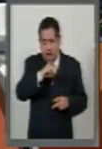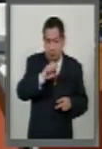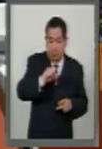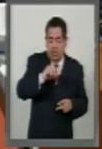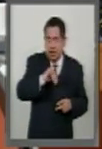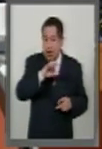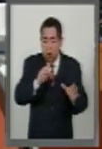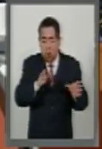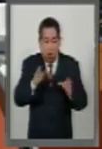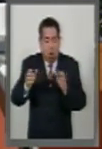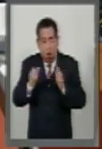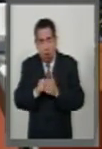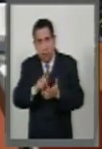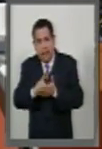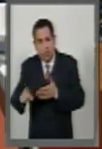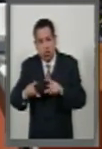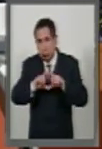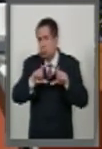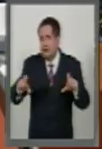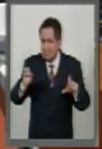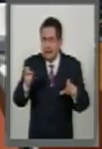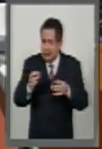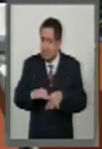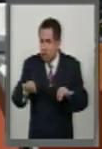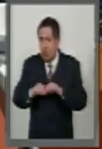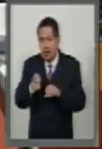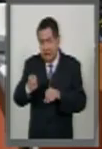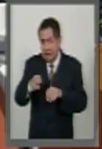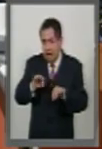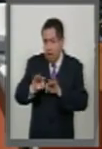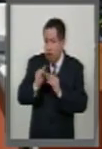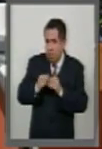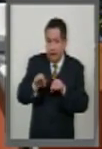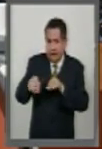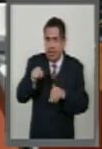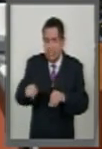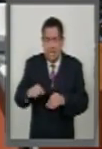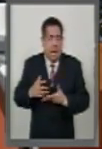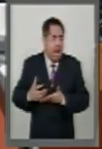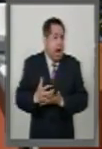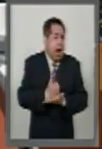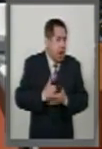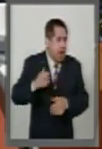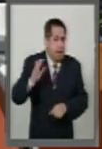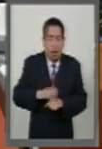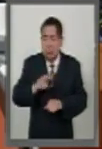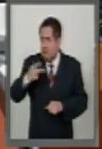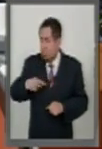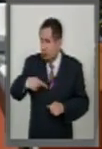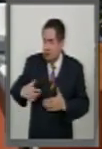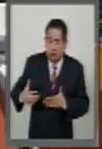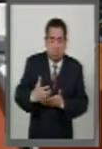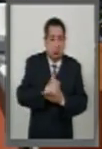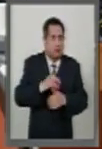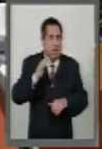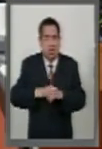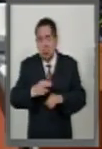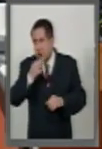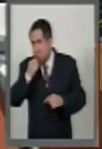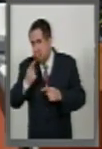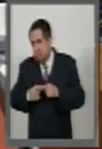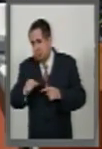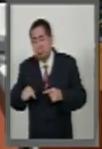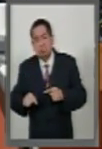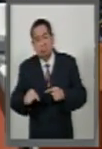es posible por él tener mayores ganancias para los pescadores en el mediano y largo